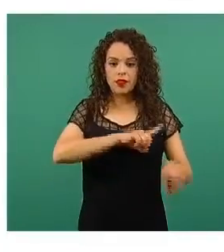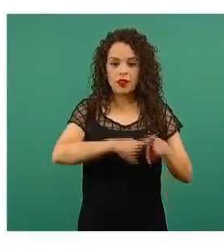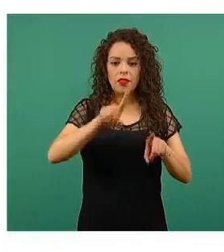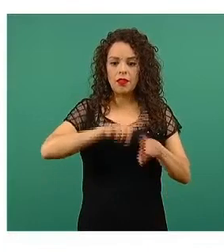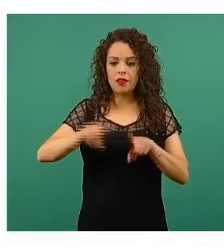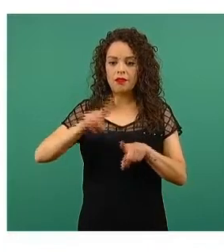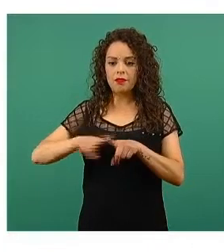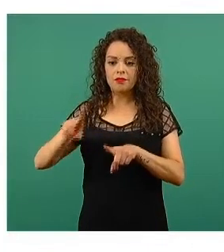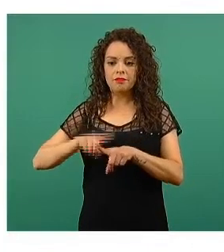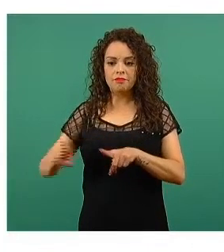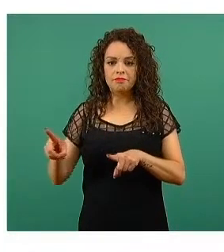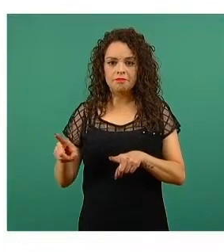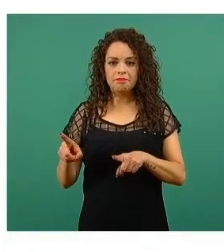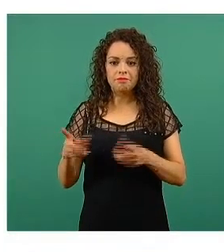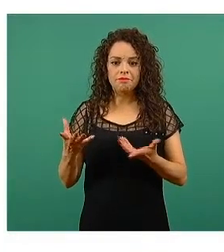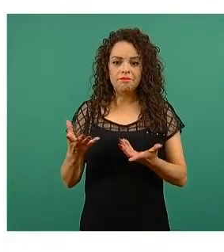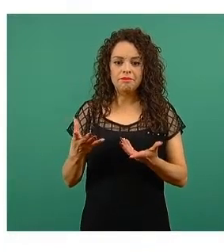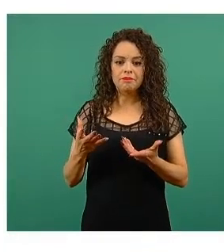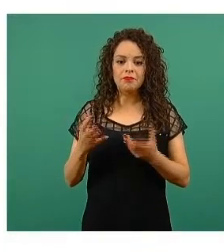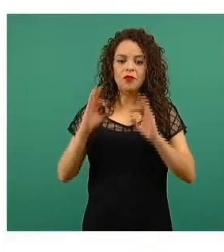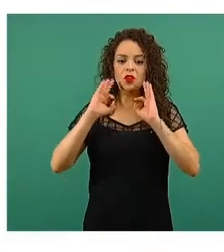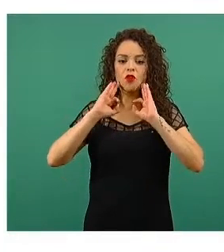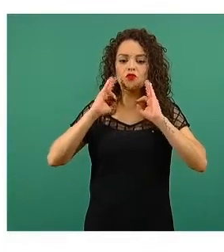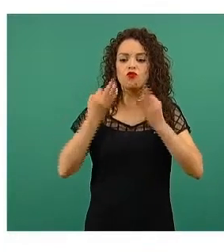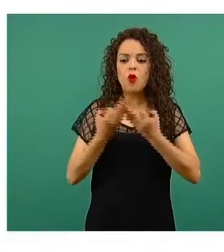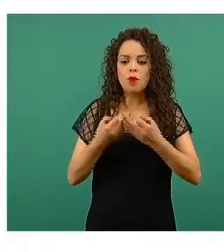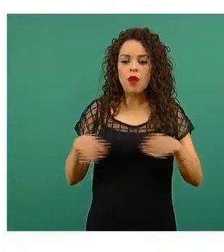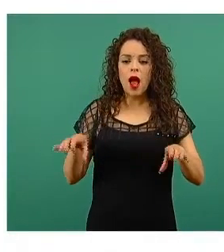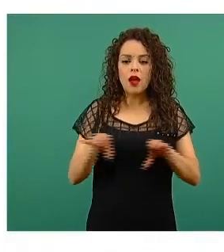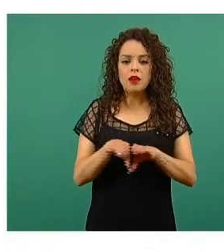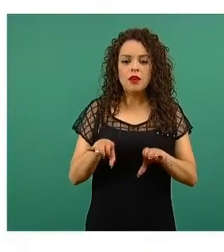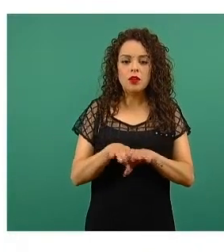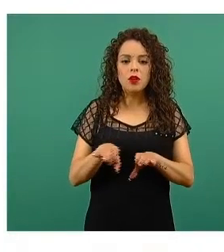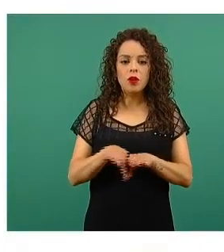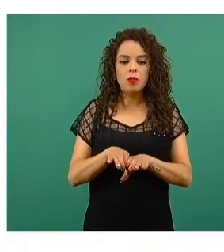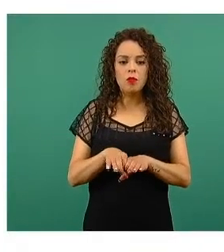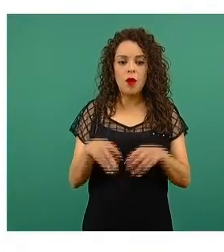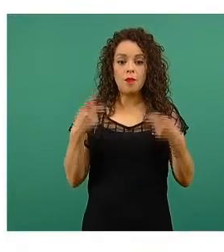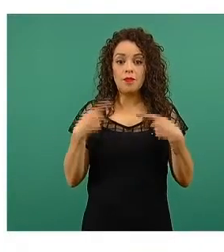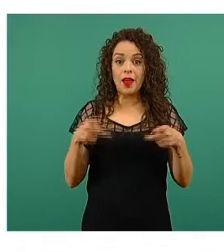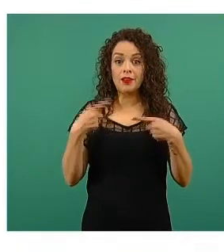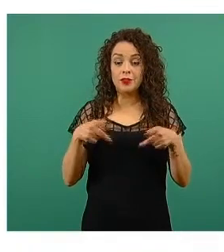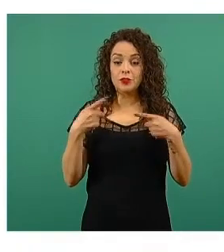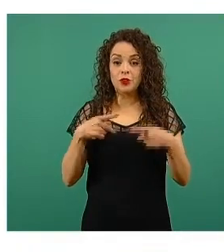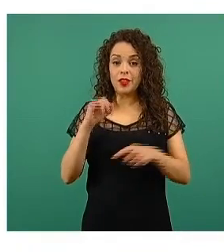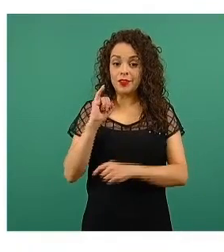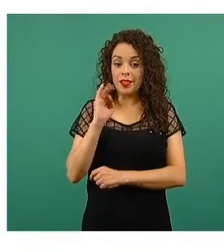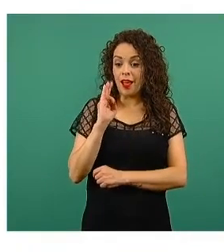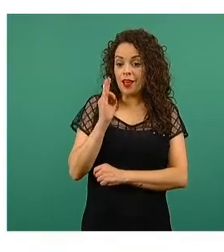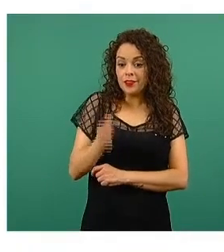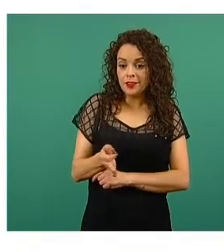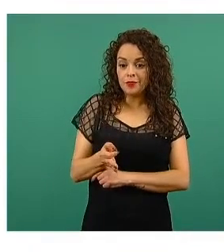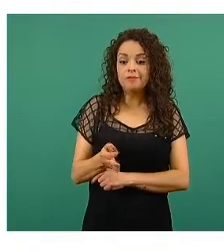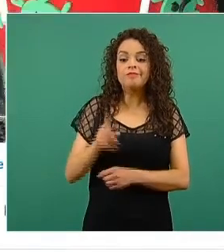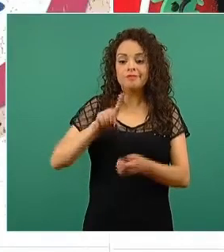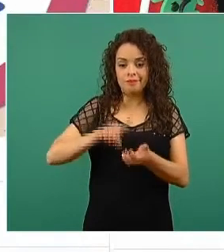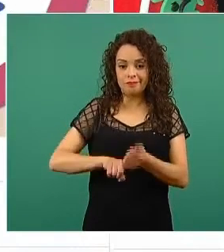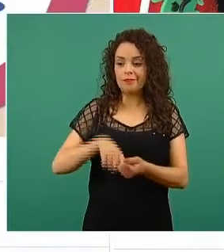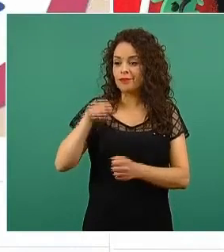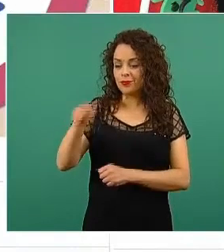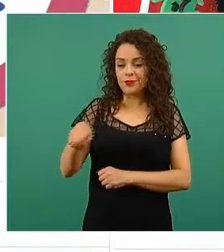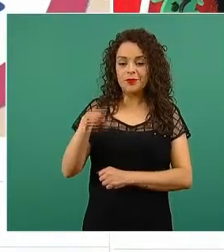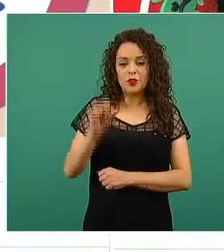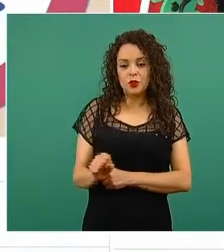múltiples opciones de cómo se va apropiando la gente de su sana distancia y por